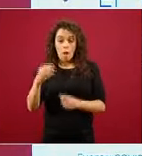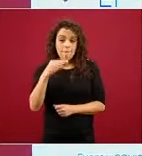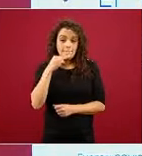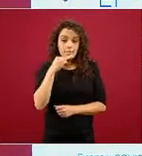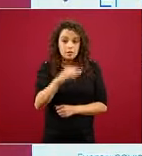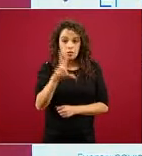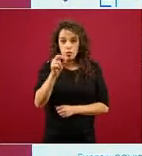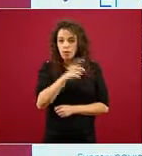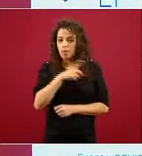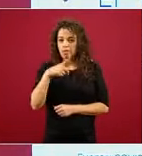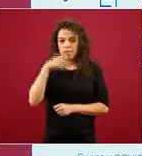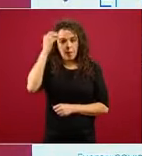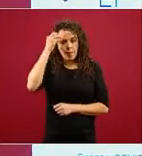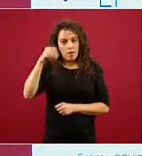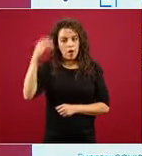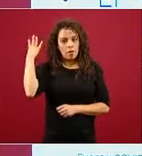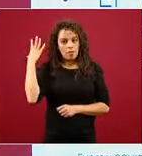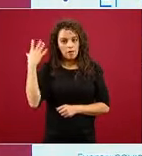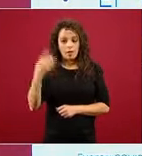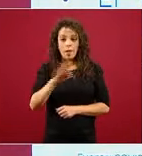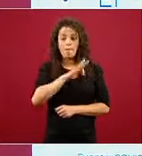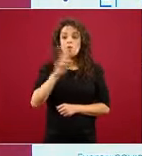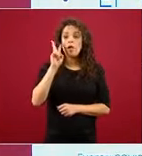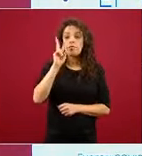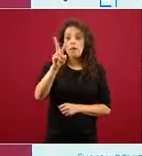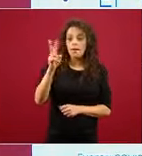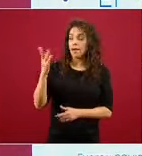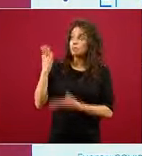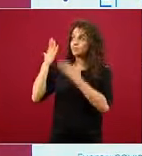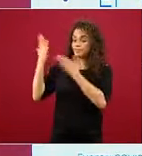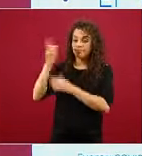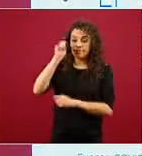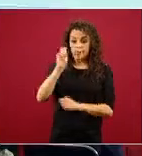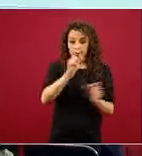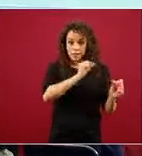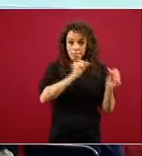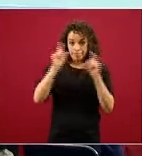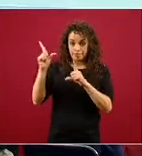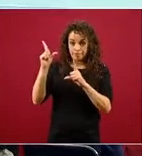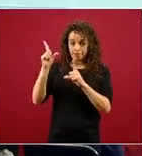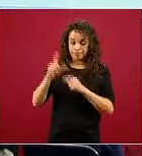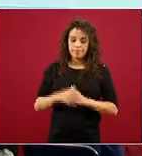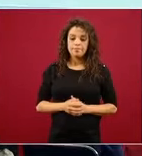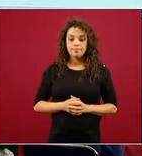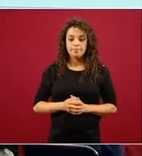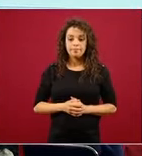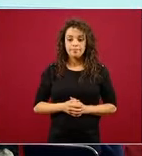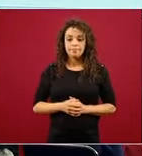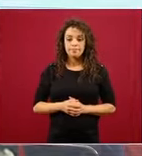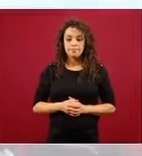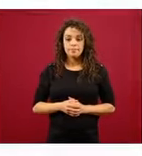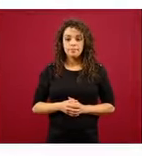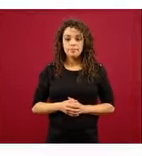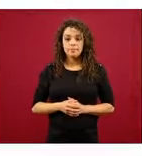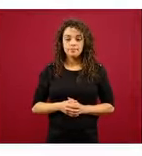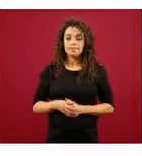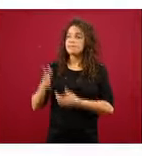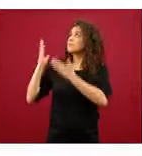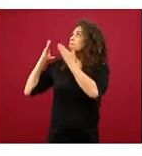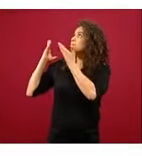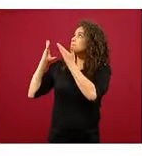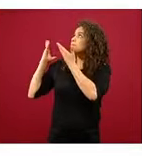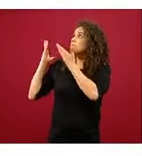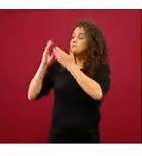es importante. Podrán ver en esta diapositiva el primer mensaje. La epidemia, ¿no?, de COVID-19